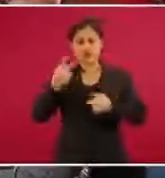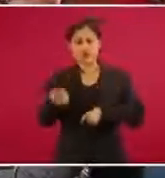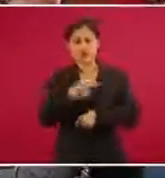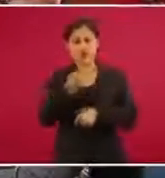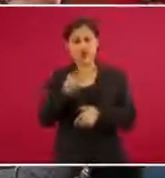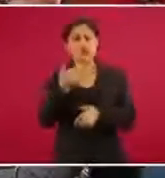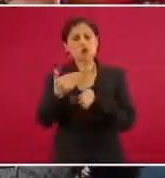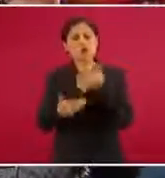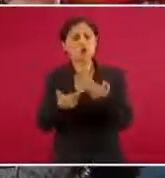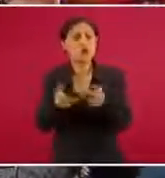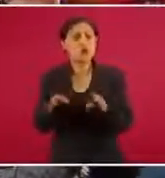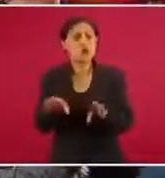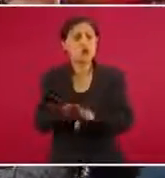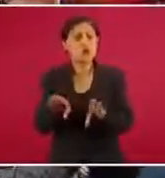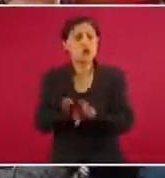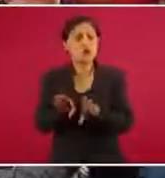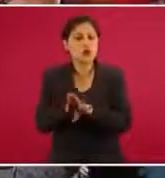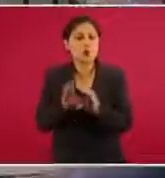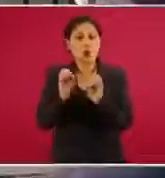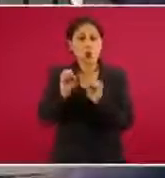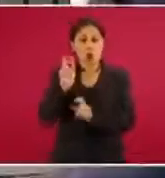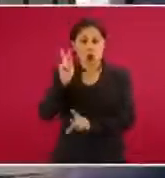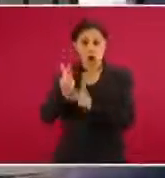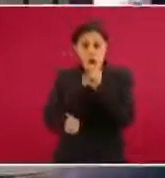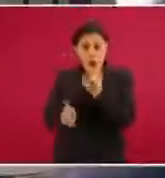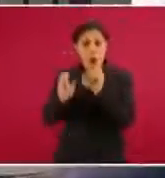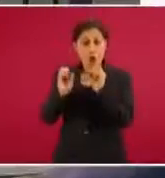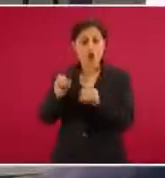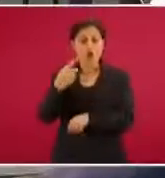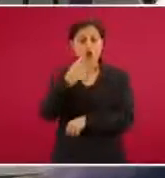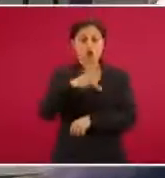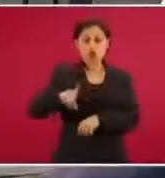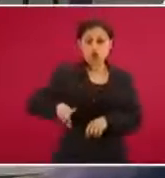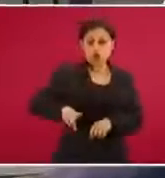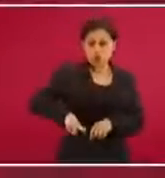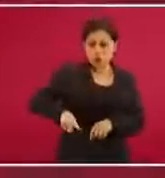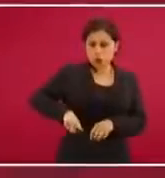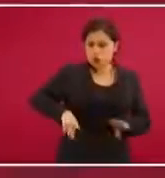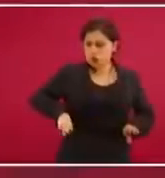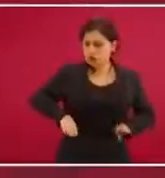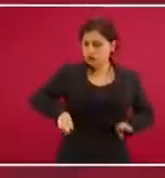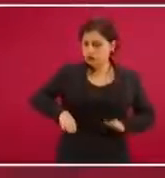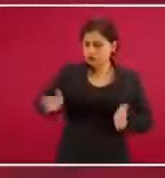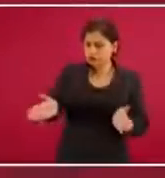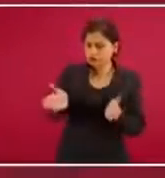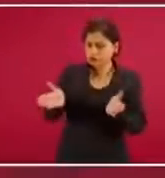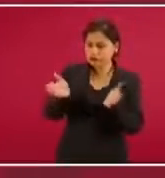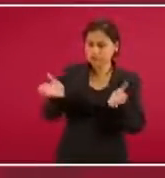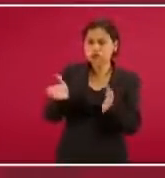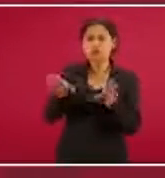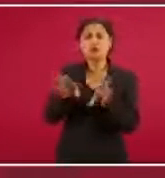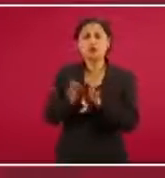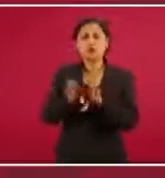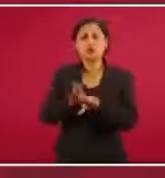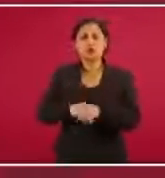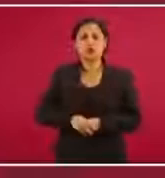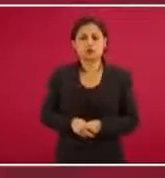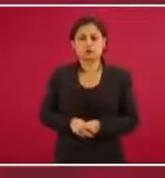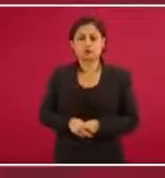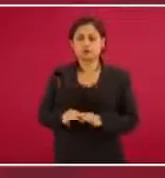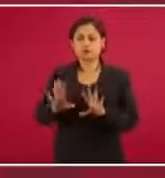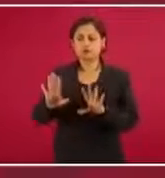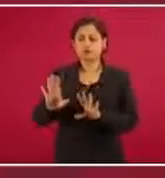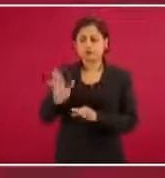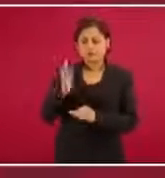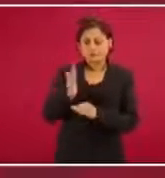que se ven impulsando incluso es de su gobierno gracias por exigir por lo pronto no creo que sea el momento de atender esto